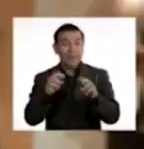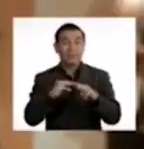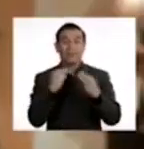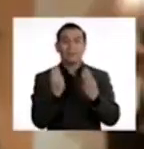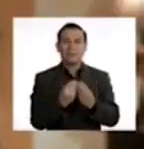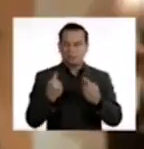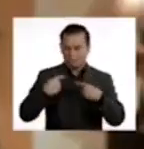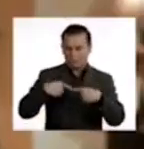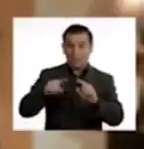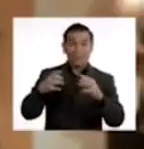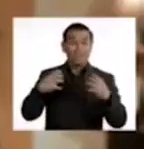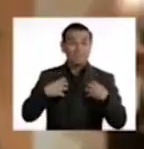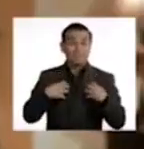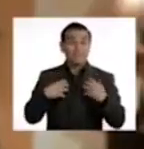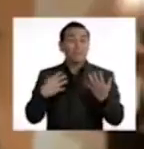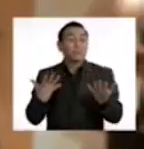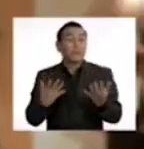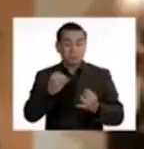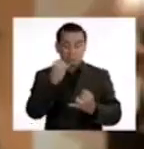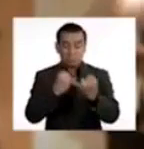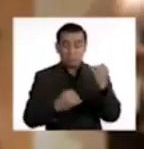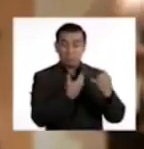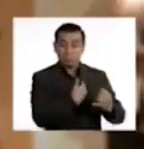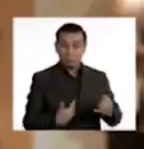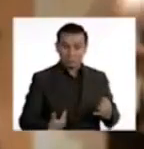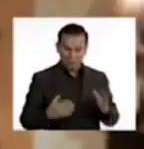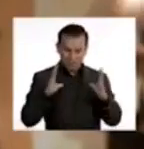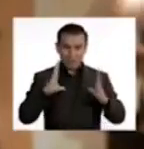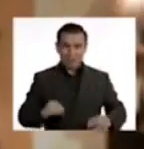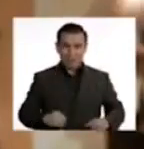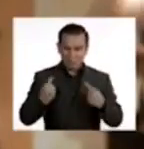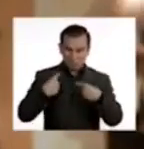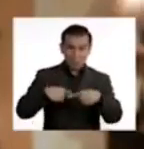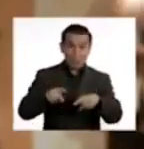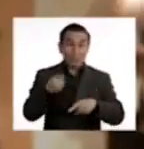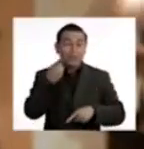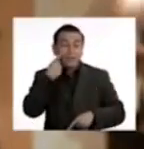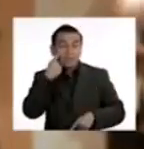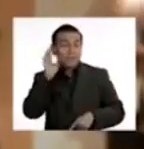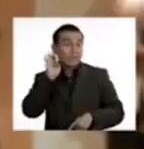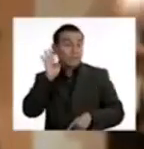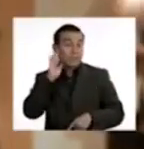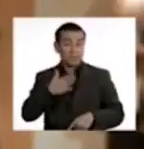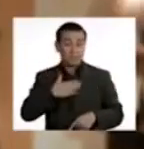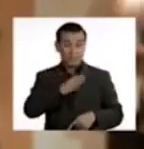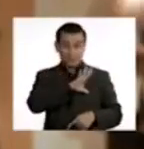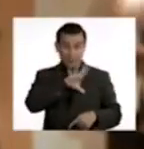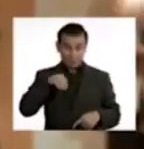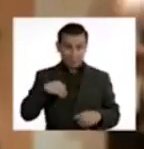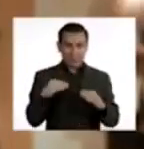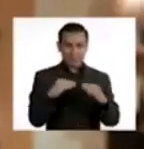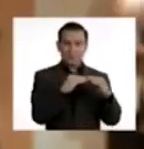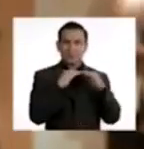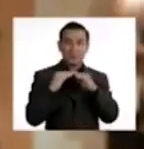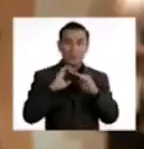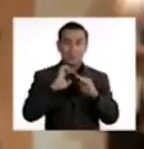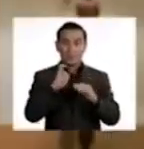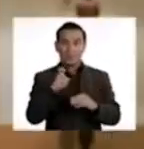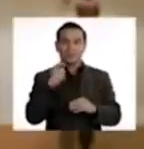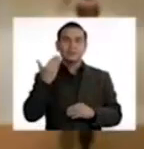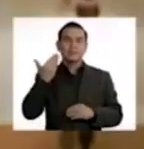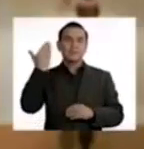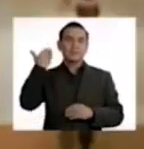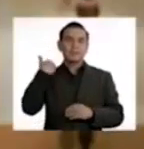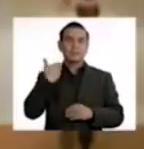común de por vida porque al terminar este período presidencial el estado me va a seguir dando seguridad para mí y mi familia como se hace con todos los expresidentes